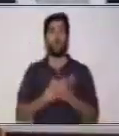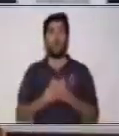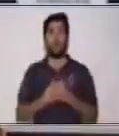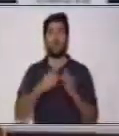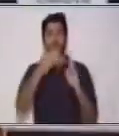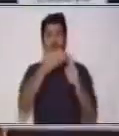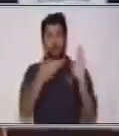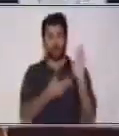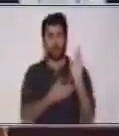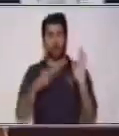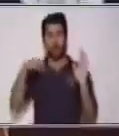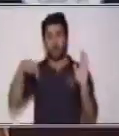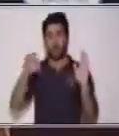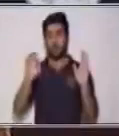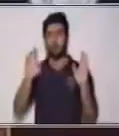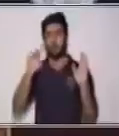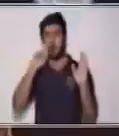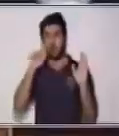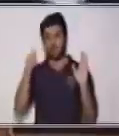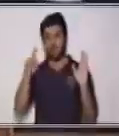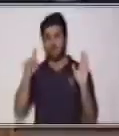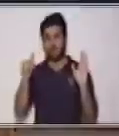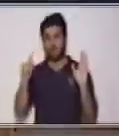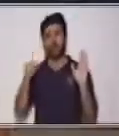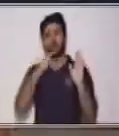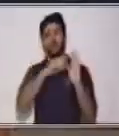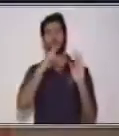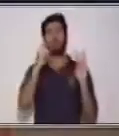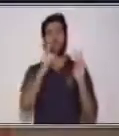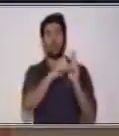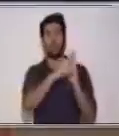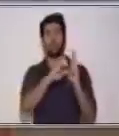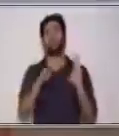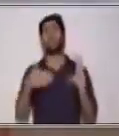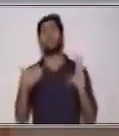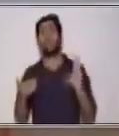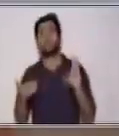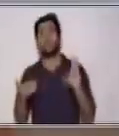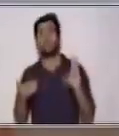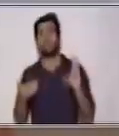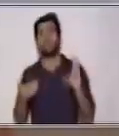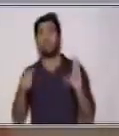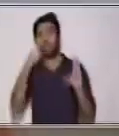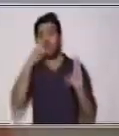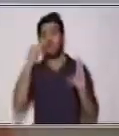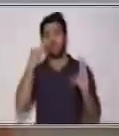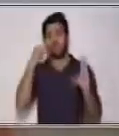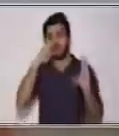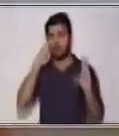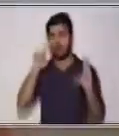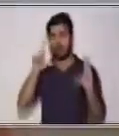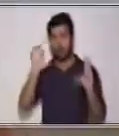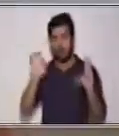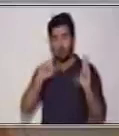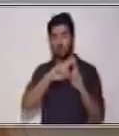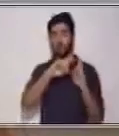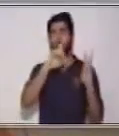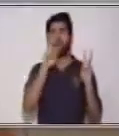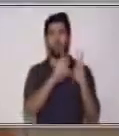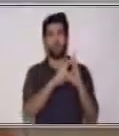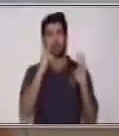portada, muy bien, la portada, después tenemos el título,